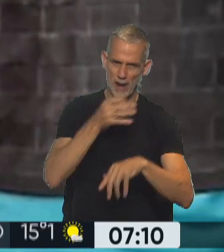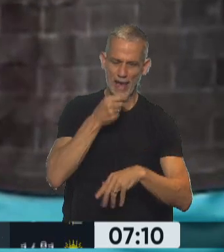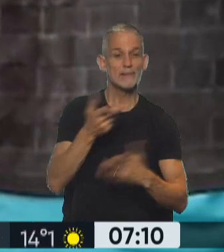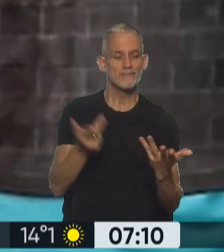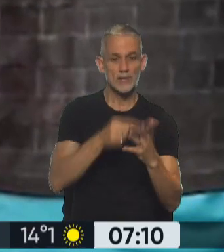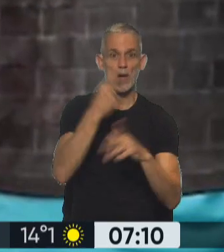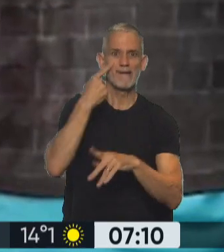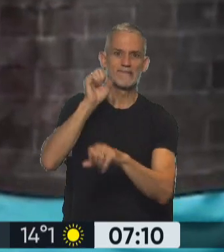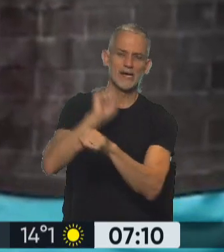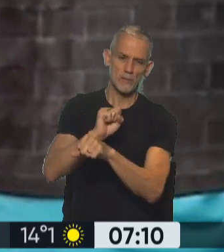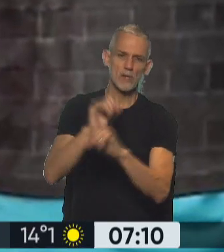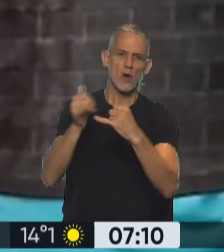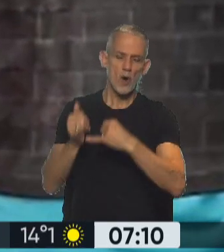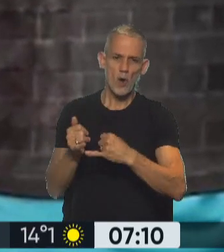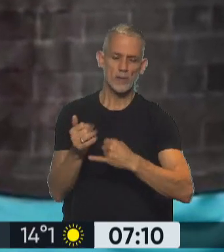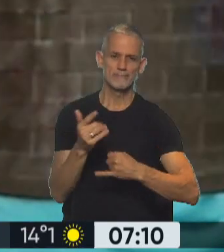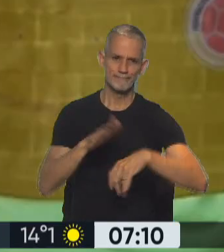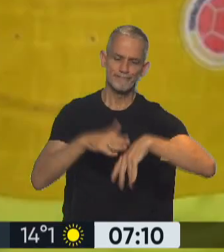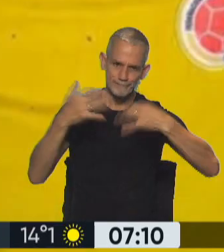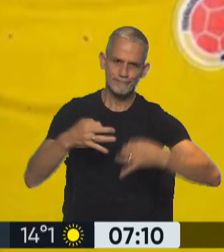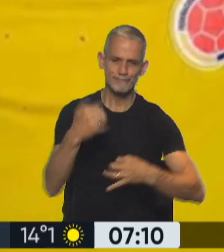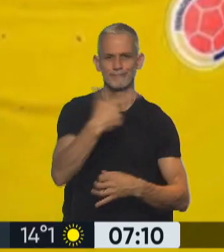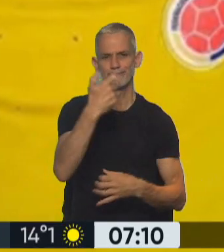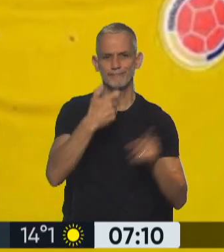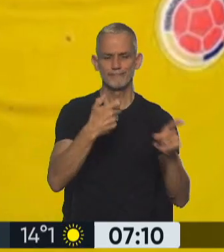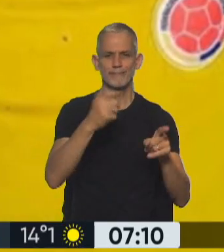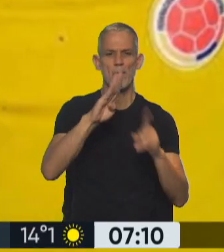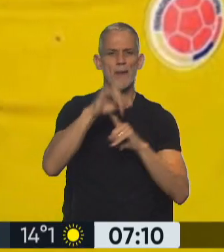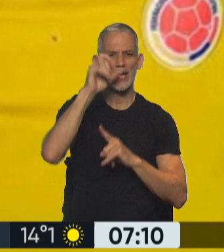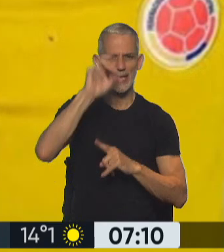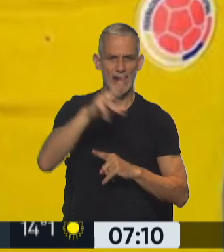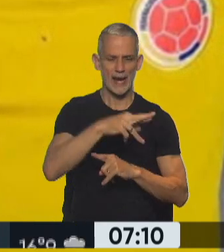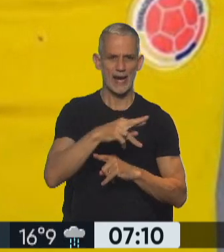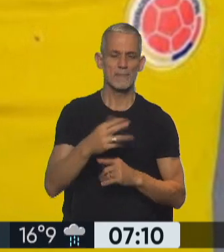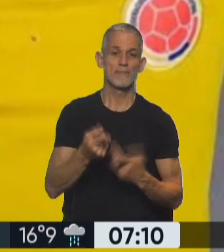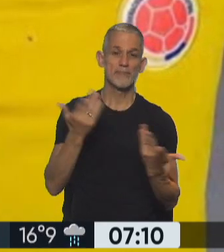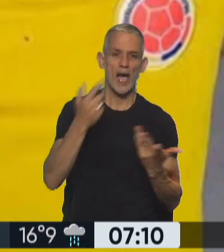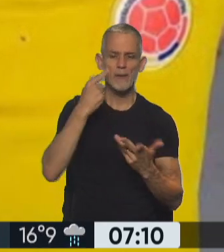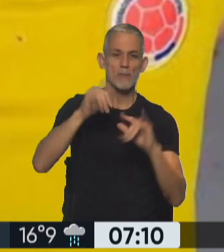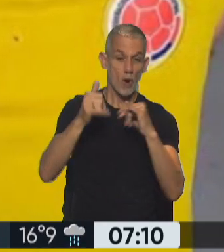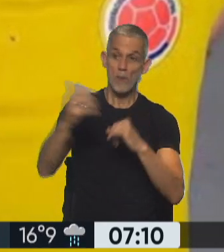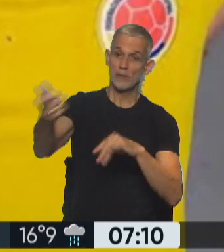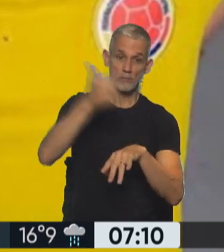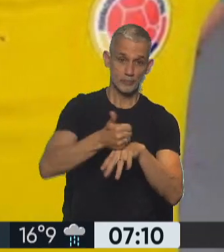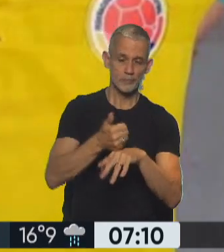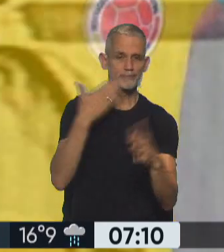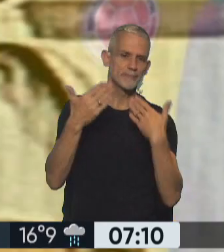tenga que ver con responsables del ataque a blanquier se espera que el nuevo detenido sea citado de aclarar en las próximas